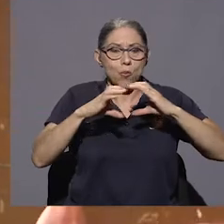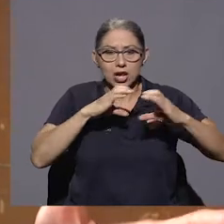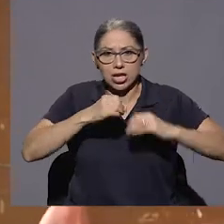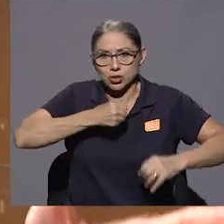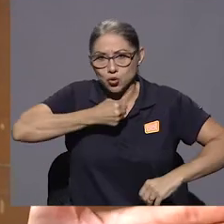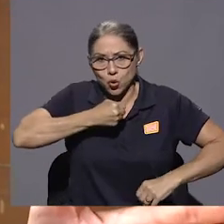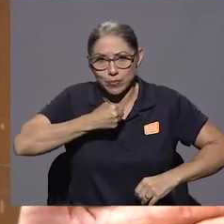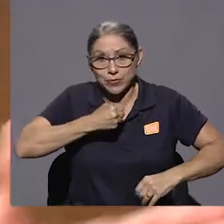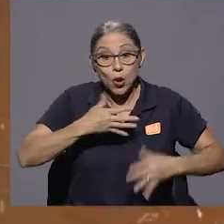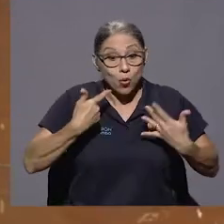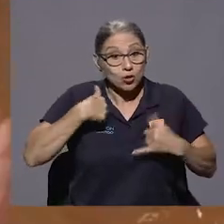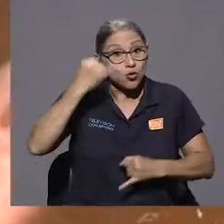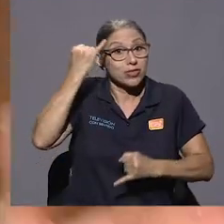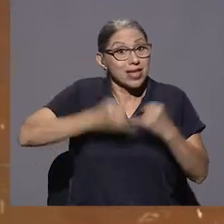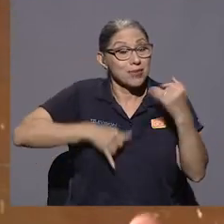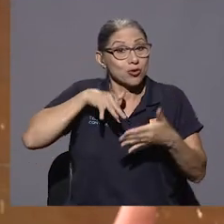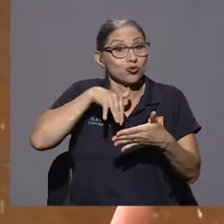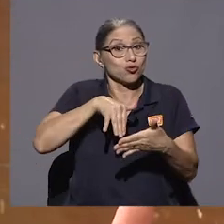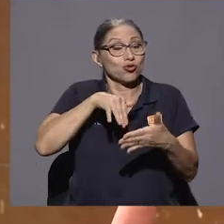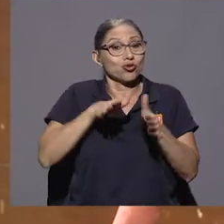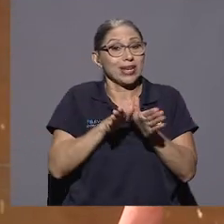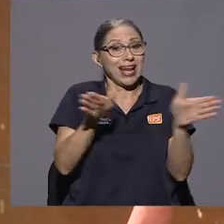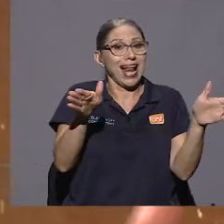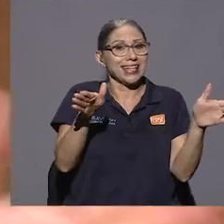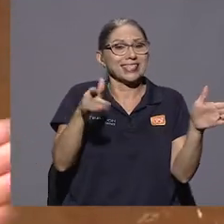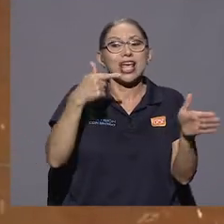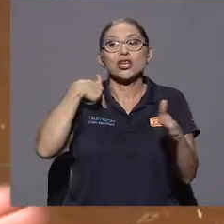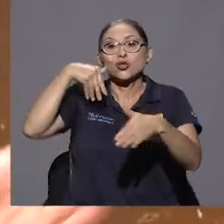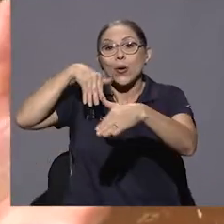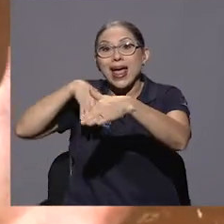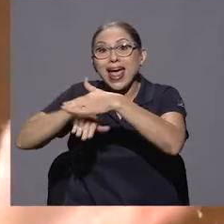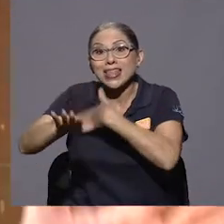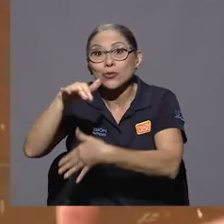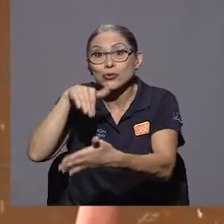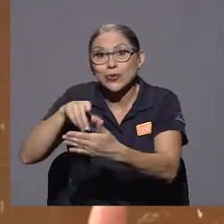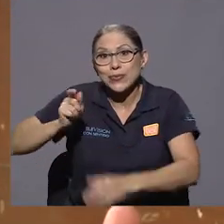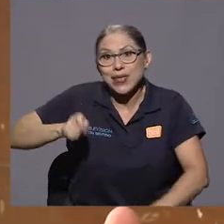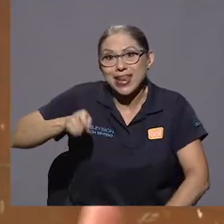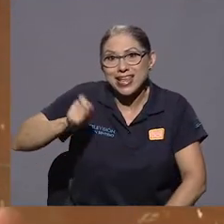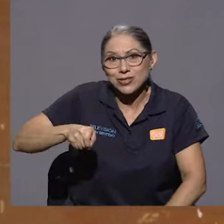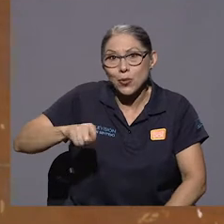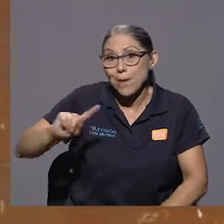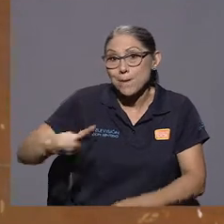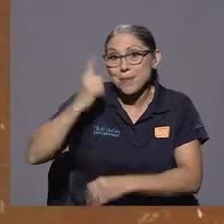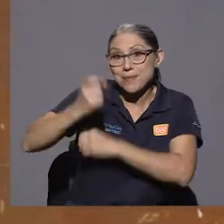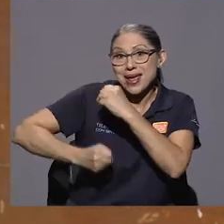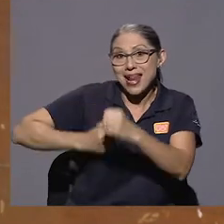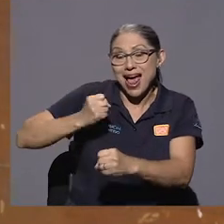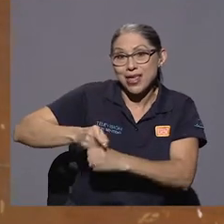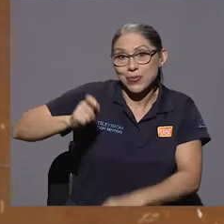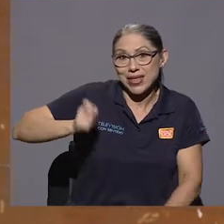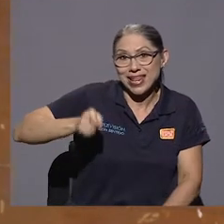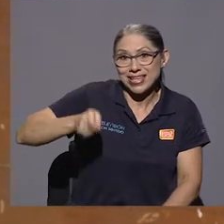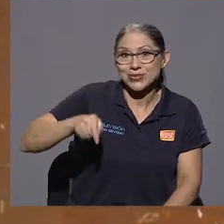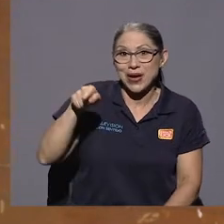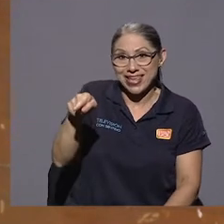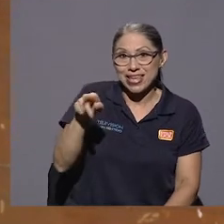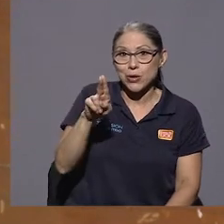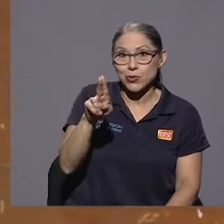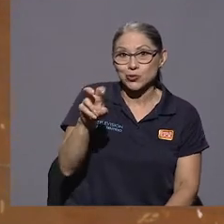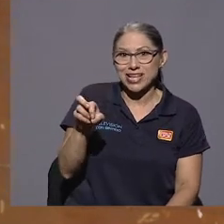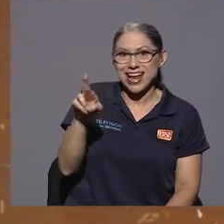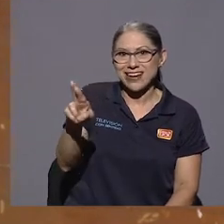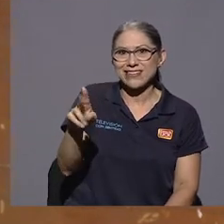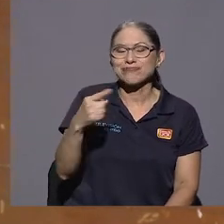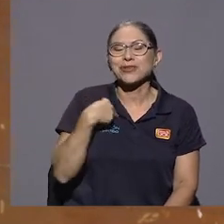después de que yo termino las generales, entro a la Facultad de Derecho, hago mi primer año de Derecho ahí en la UCR y descubro